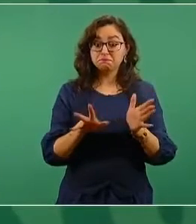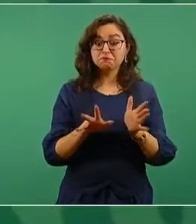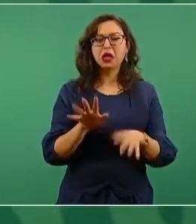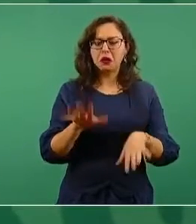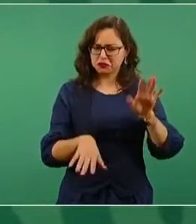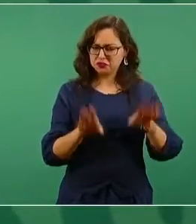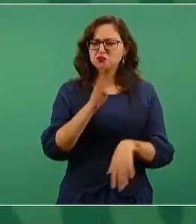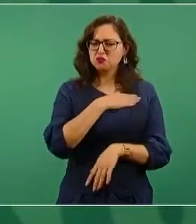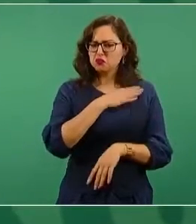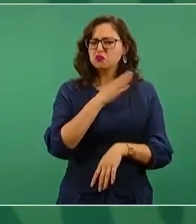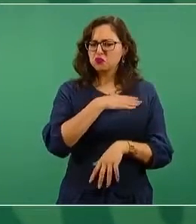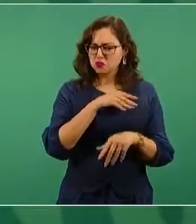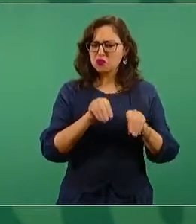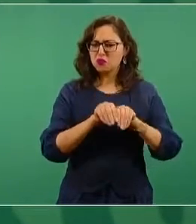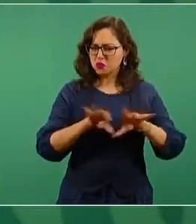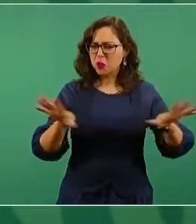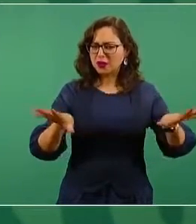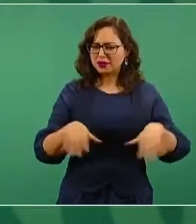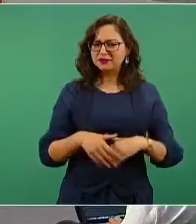buenas,